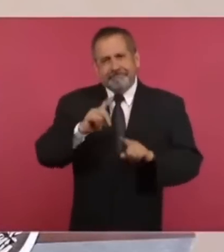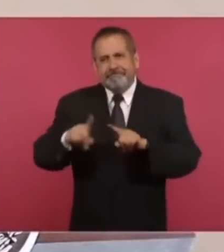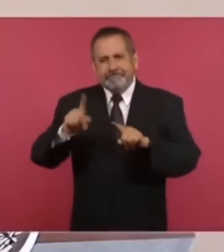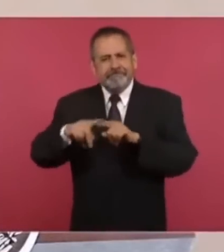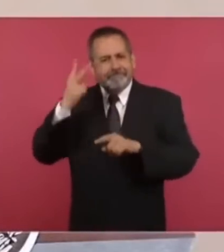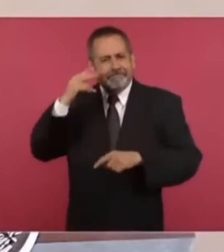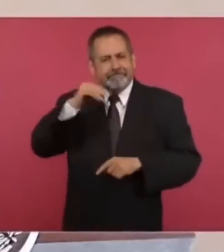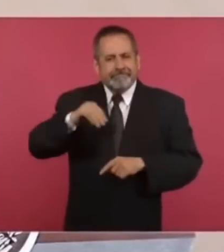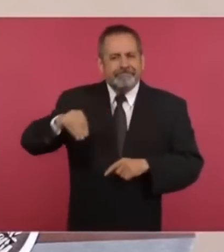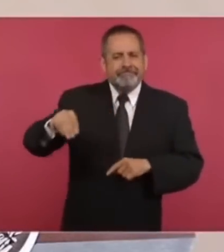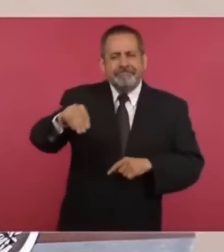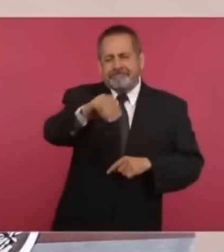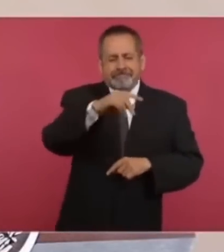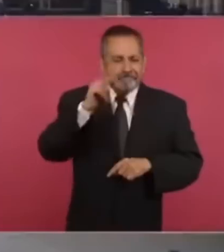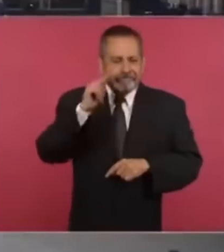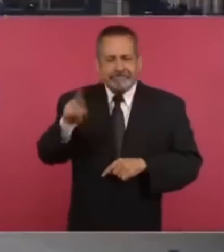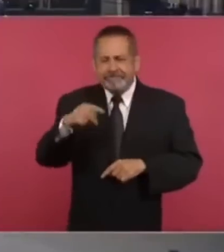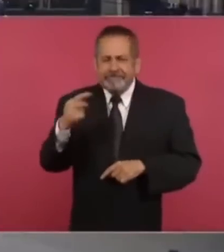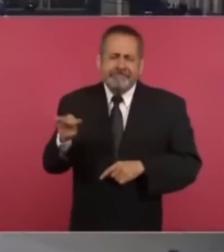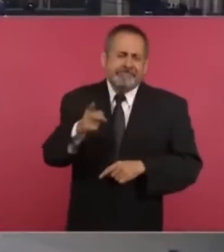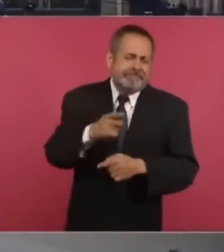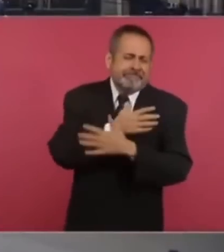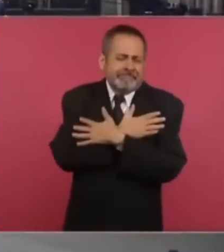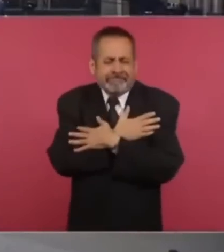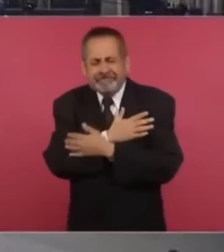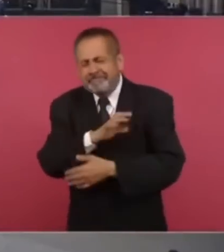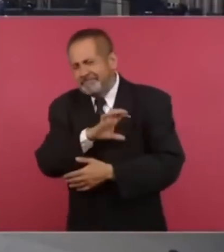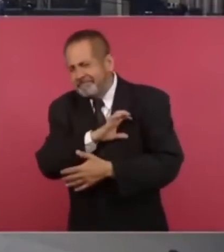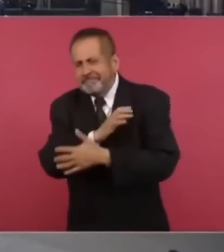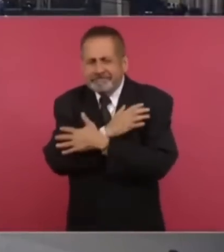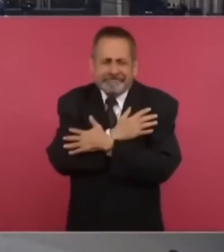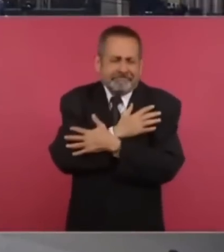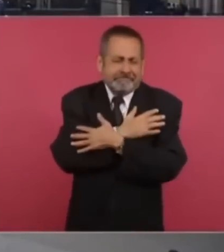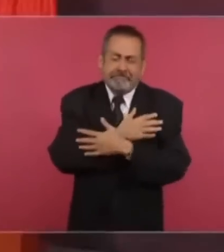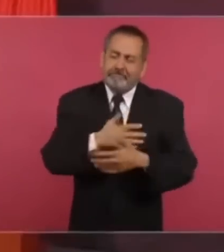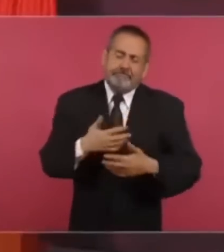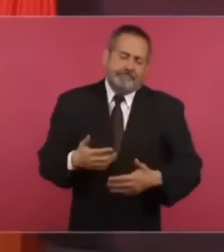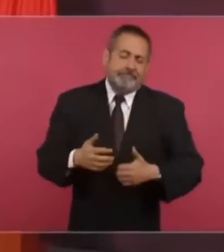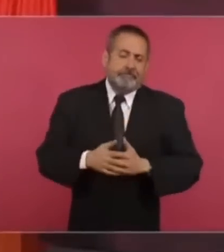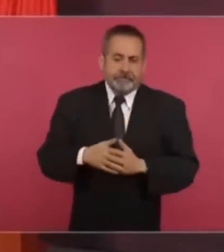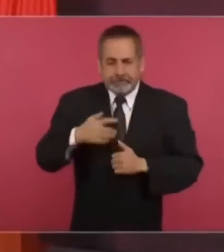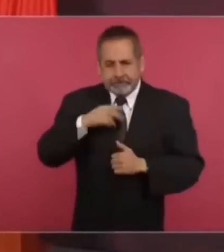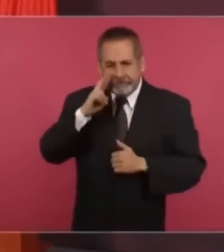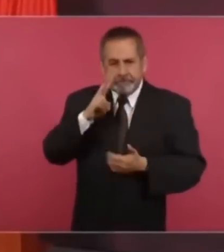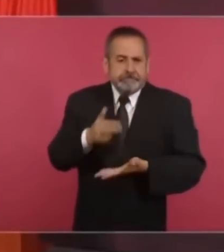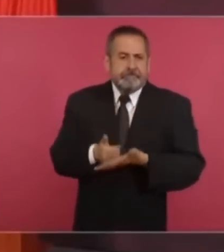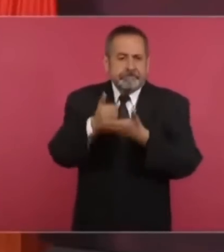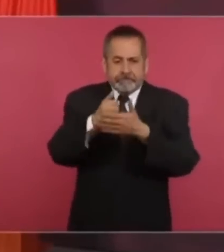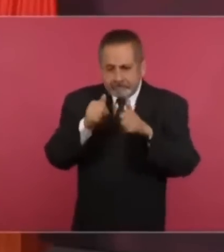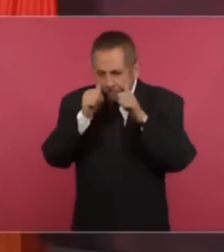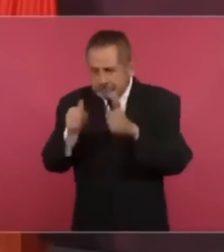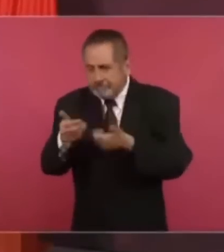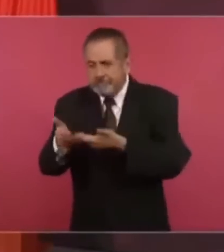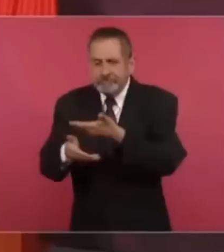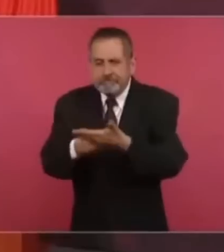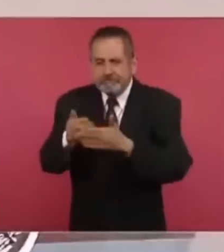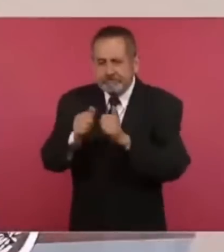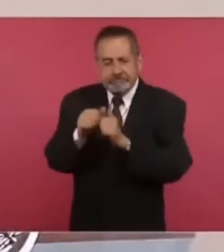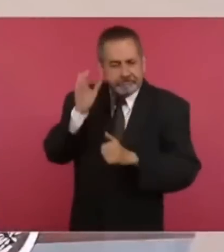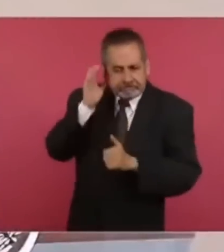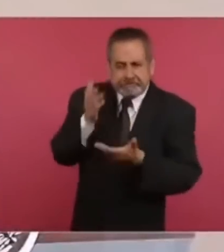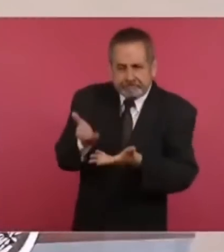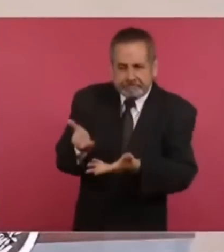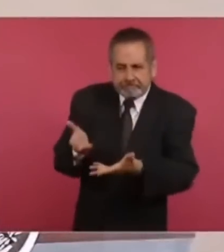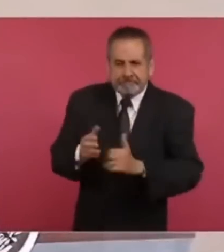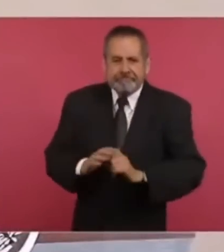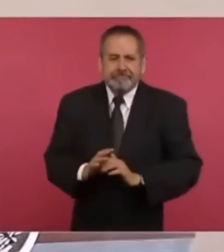las giras cómo lo abrazan con mucho cariño, y bueno, nosotros estamos ahí para atender a la gente, para